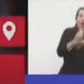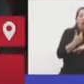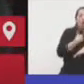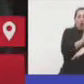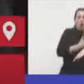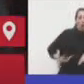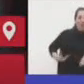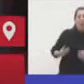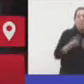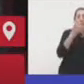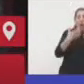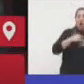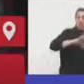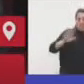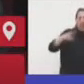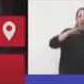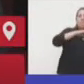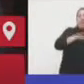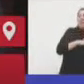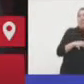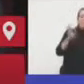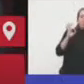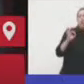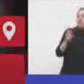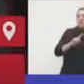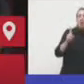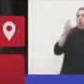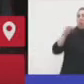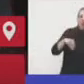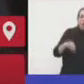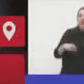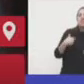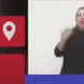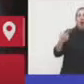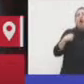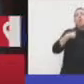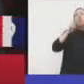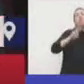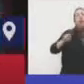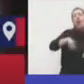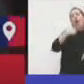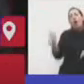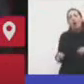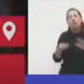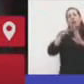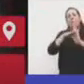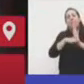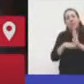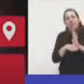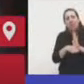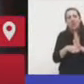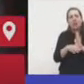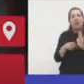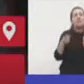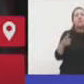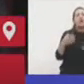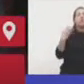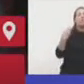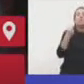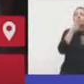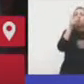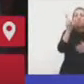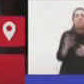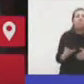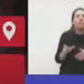que se pretende libre y democrática o preferimos una tiranía donde todo esté controladito? ¿Qué es lo que preferimos? Porque a mí me parece que si